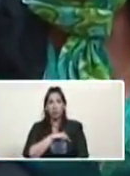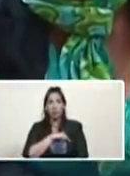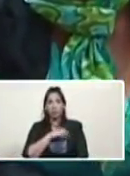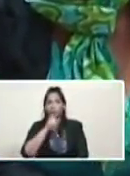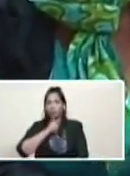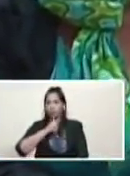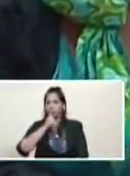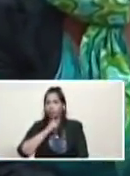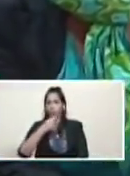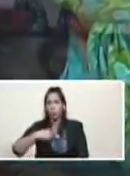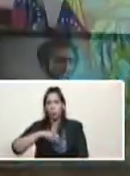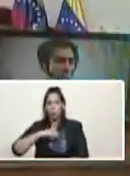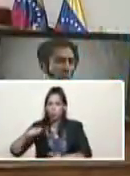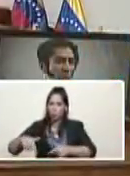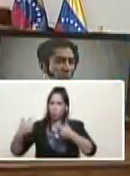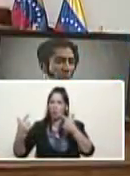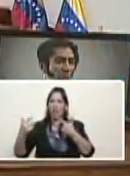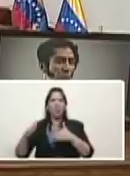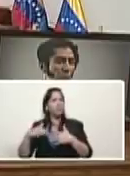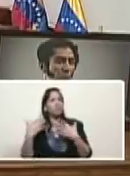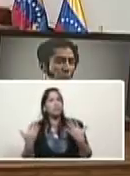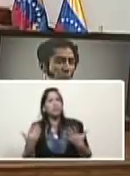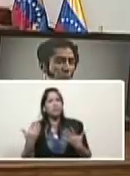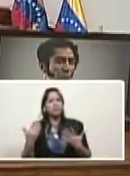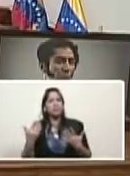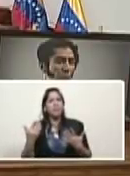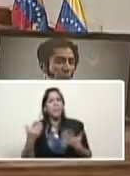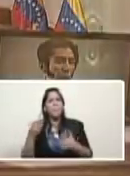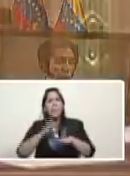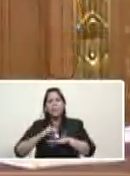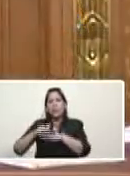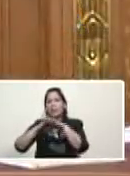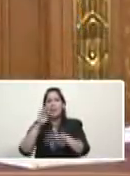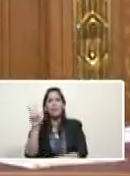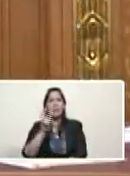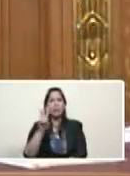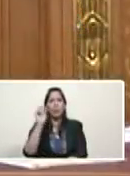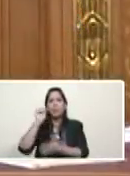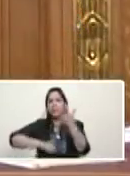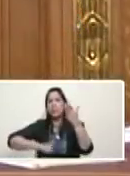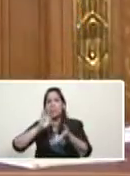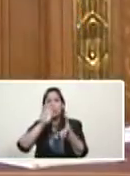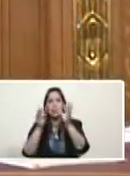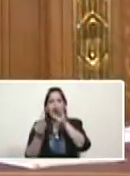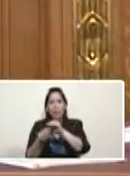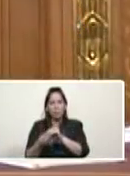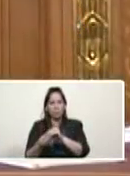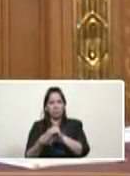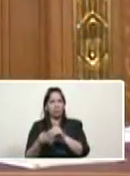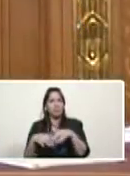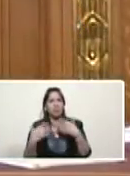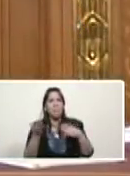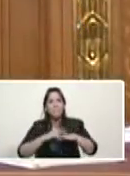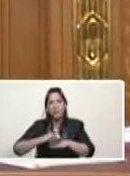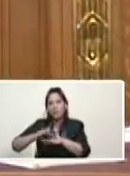resistencia que hemos dado. ¿Qué sería de Venezuela sin los CLAP? ¿Ustedes se imaginan? A León Heredia.